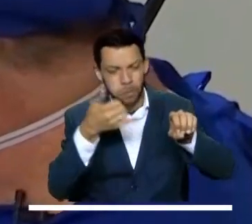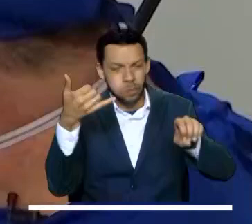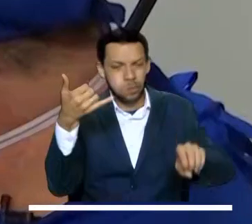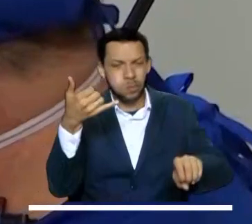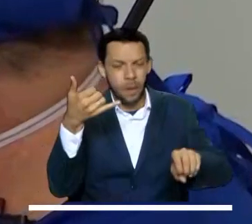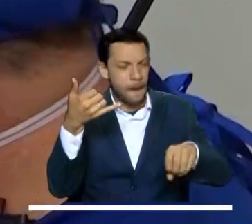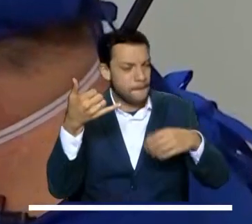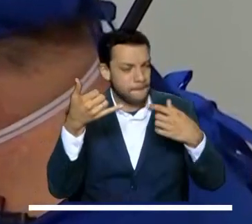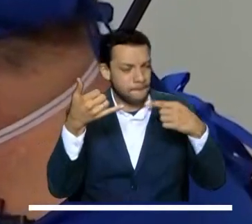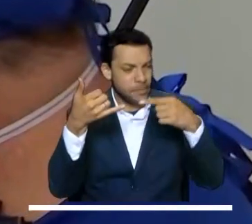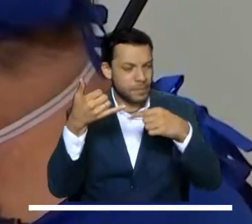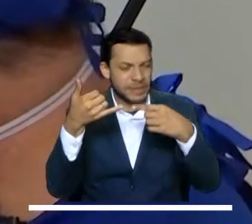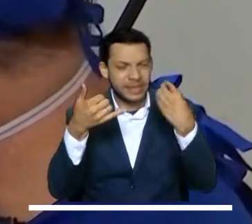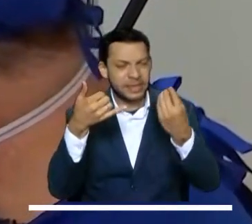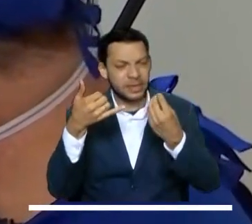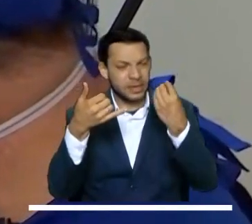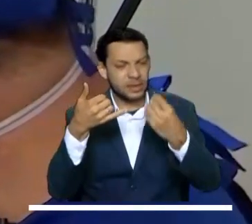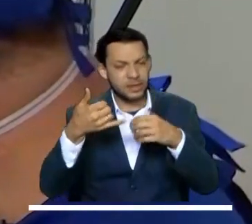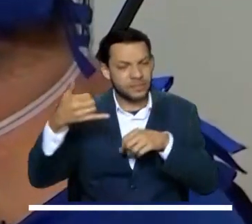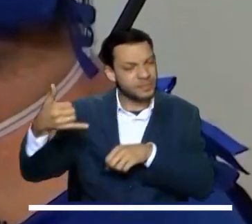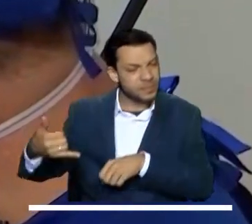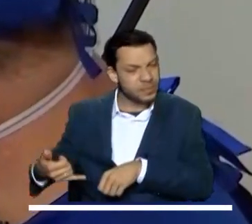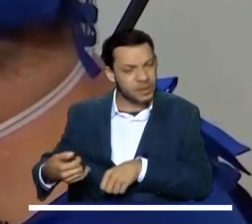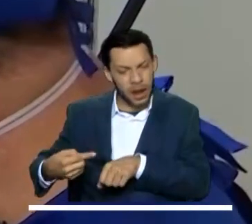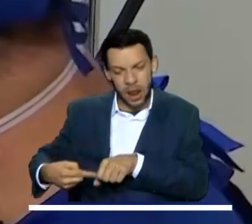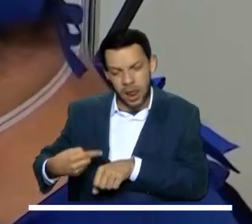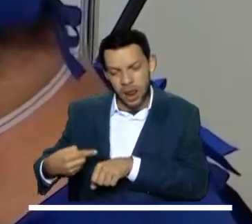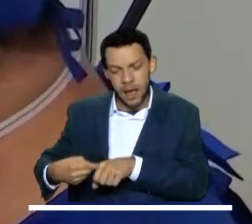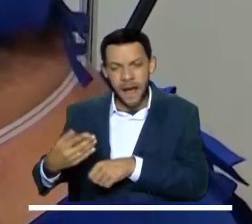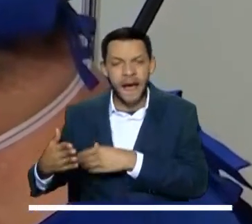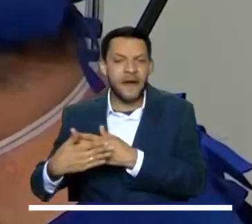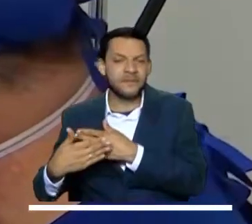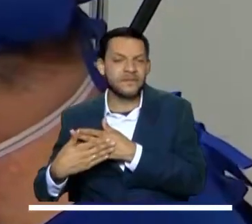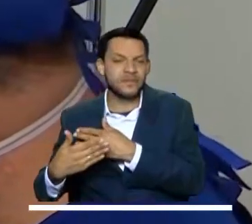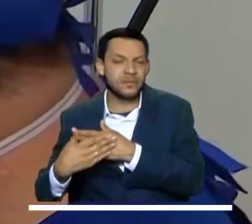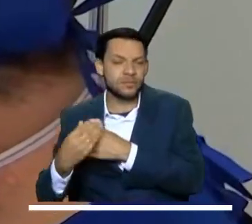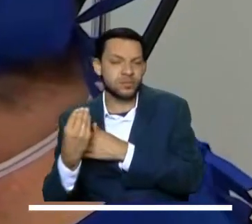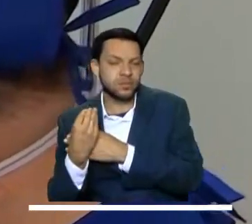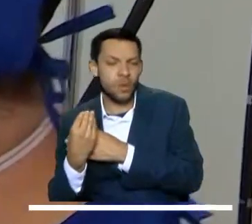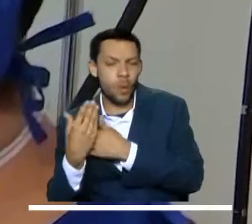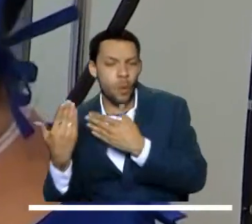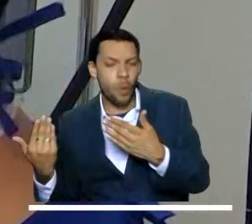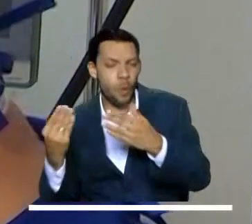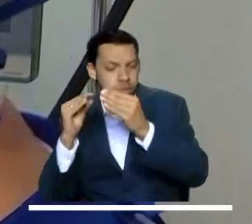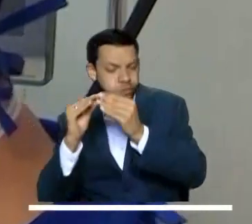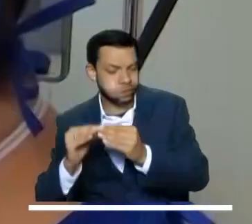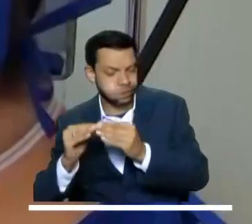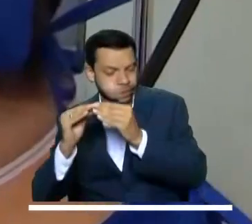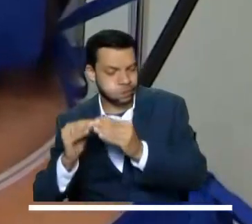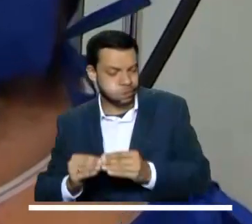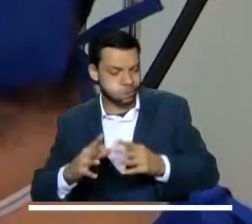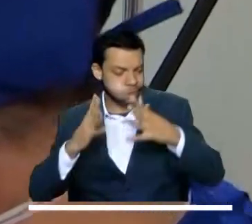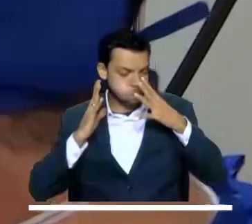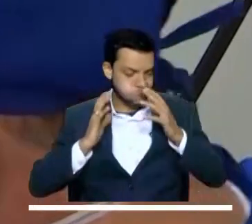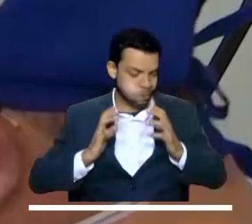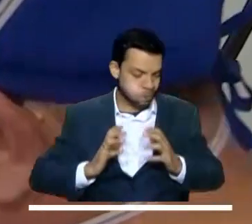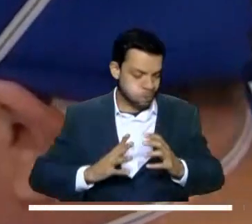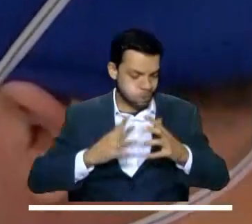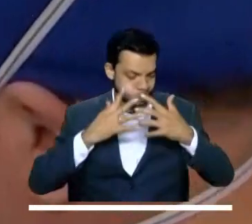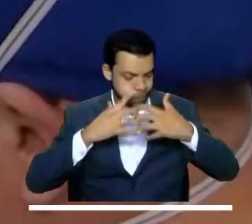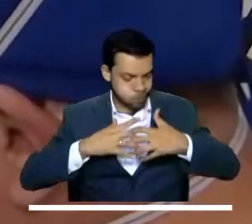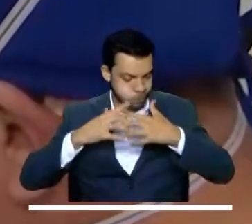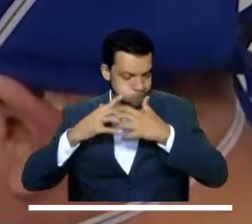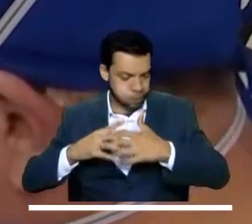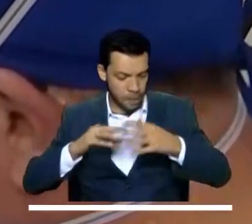mayor. Ingresamos por el orificio anal, evaluando estas estructuras que son las hemorroides, unas venitas que todas las personas tenemos. Todos tenemos